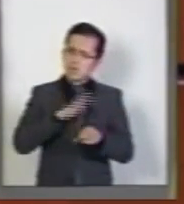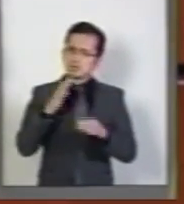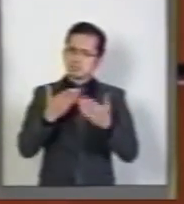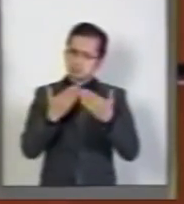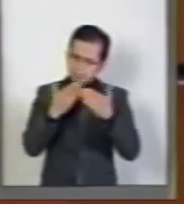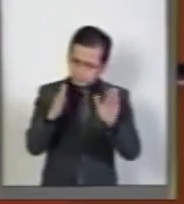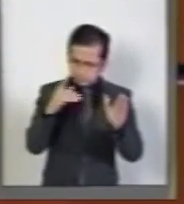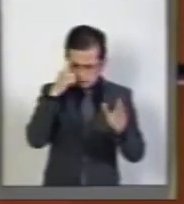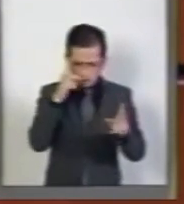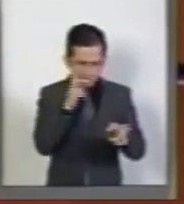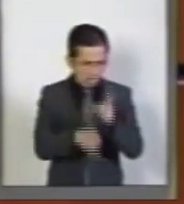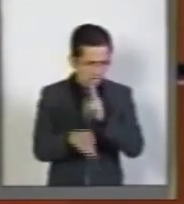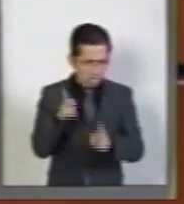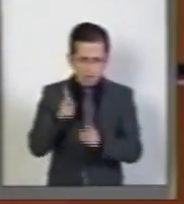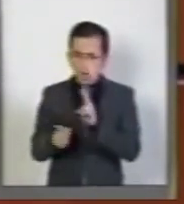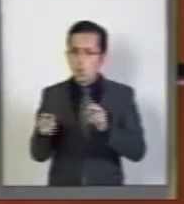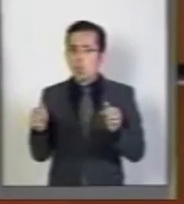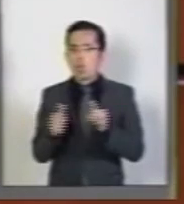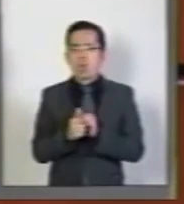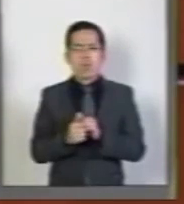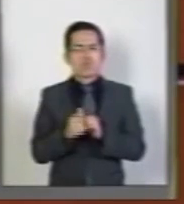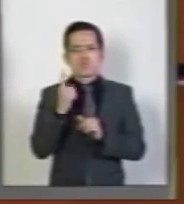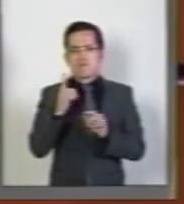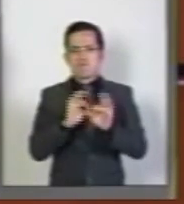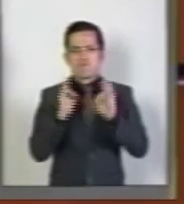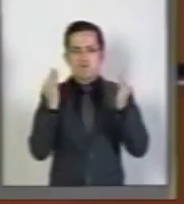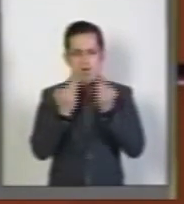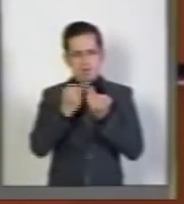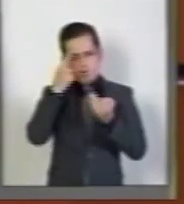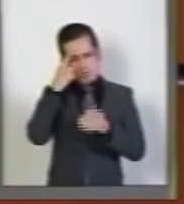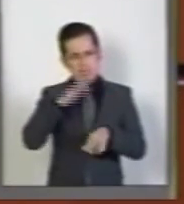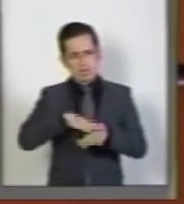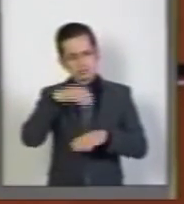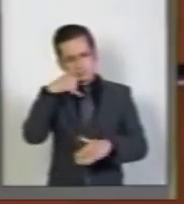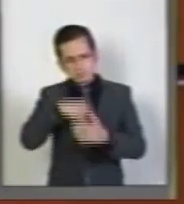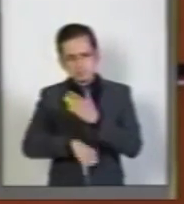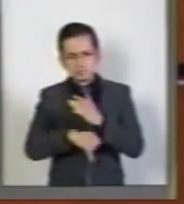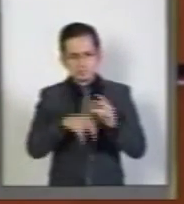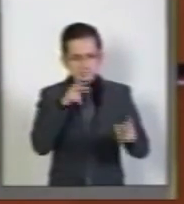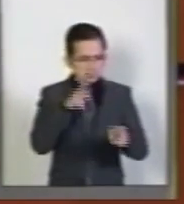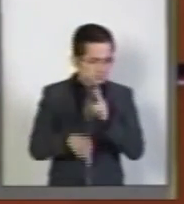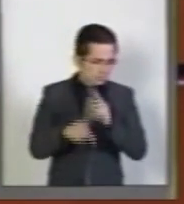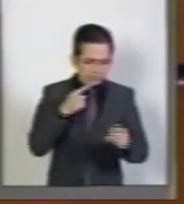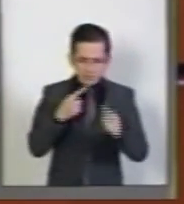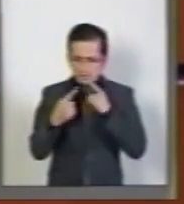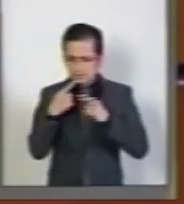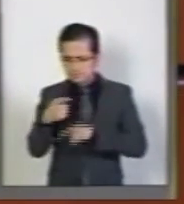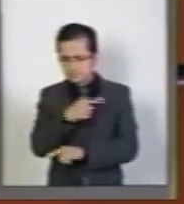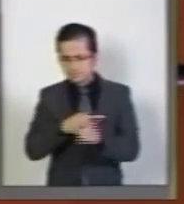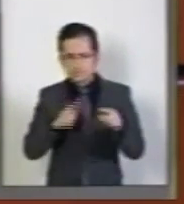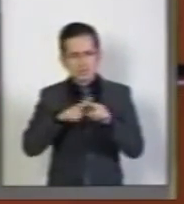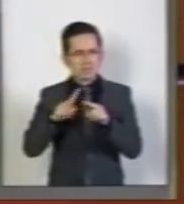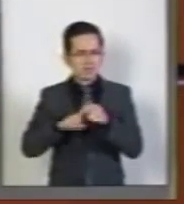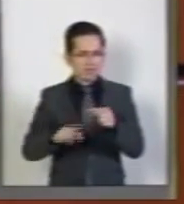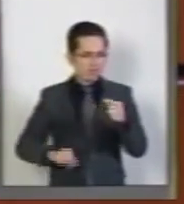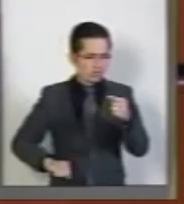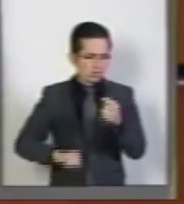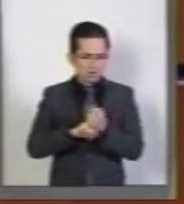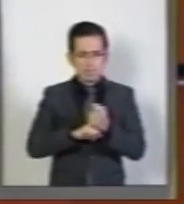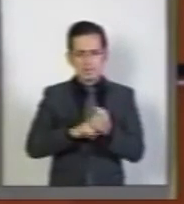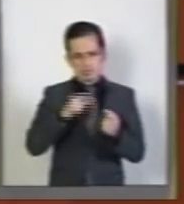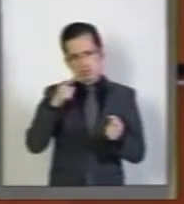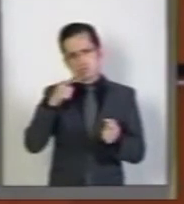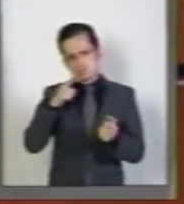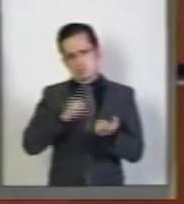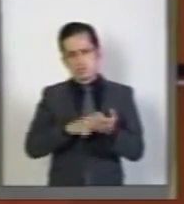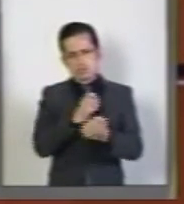un método que permita discutir a fondo los fundamentos pedagógicos y humanistas de la educación en